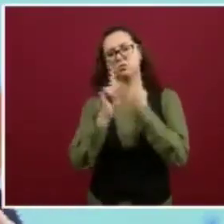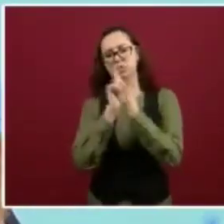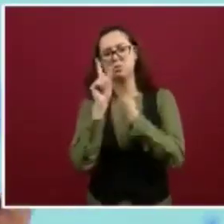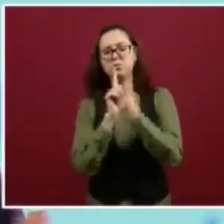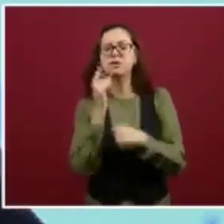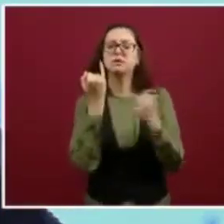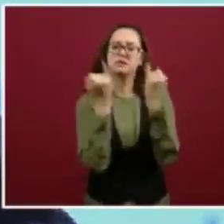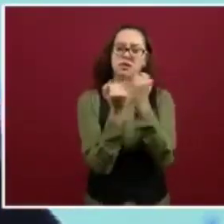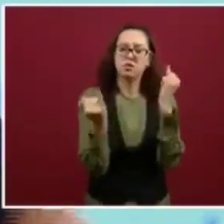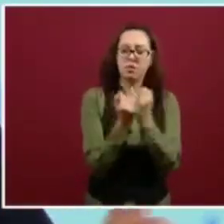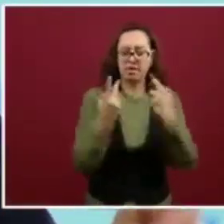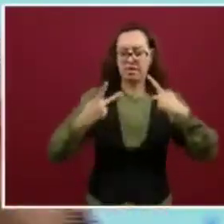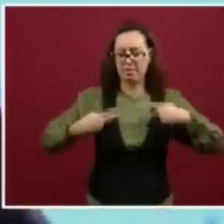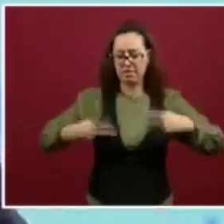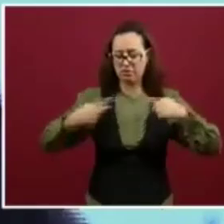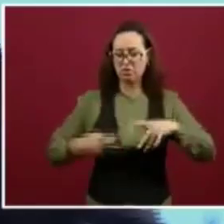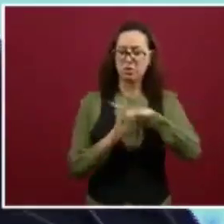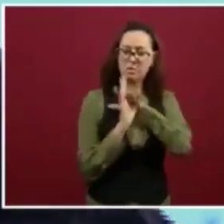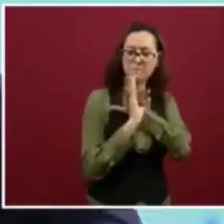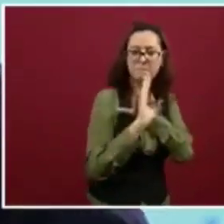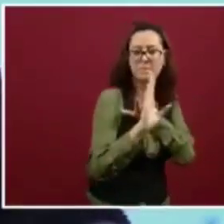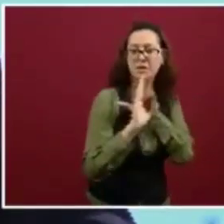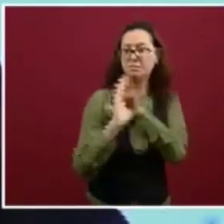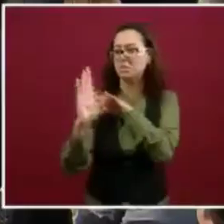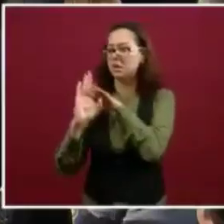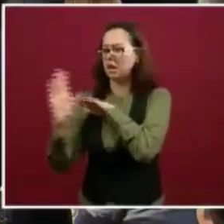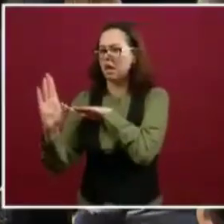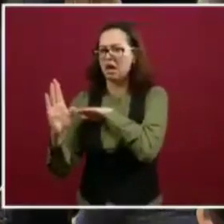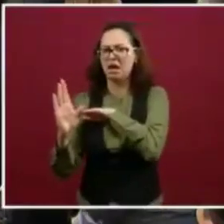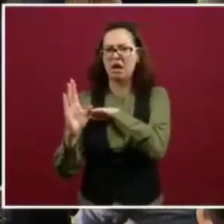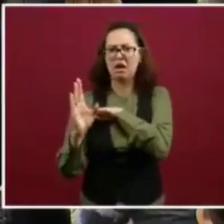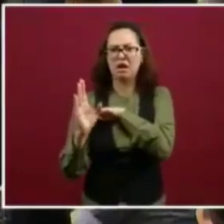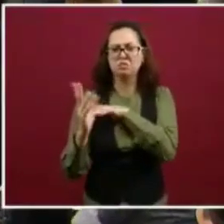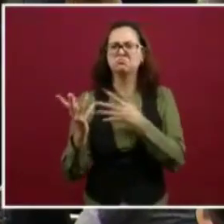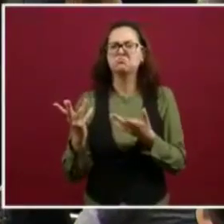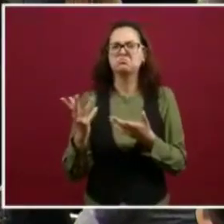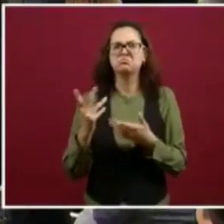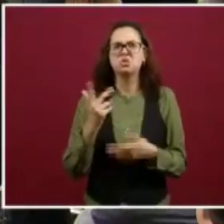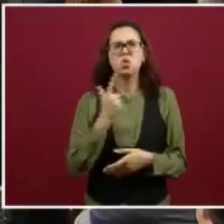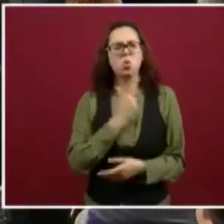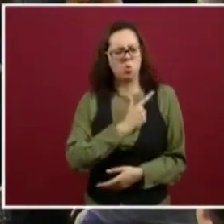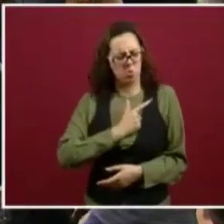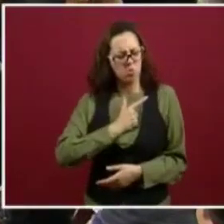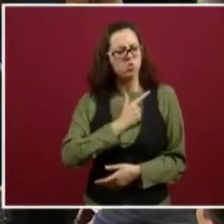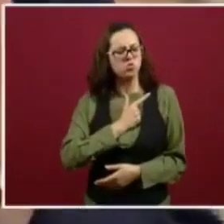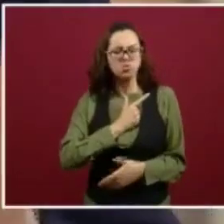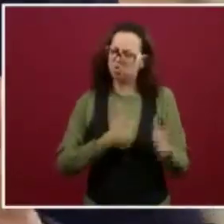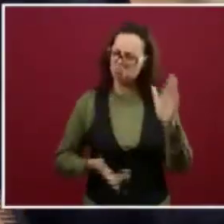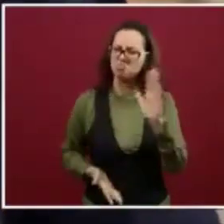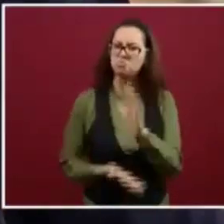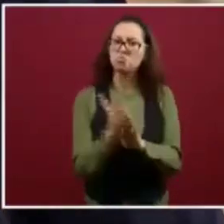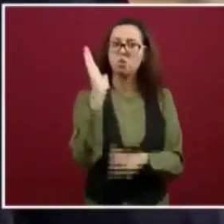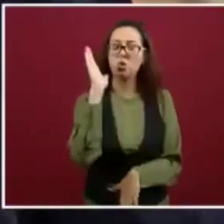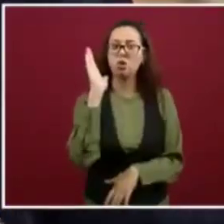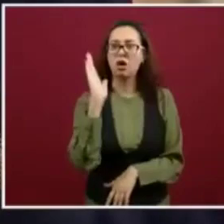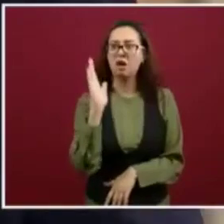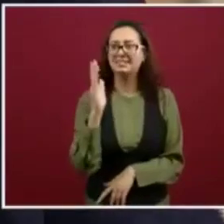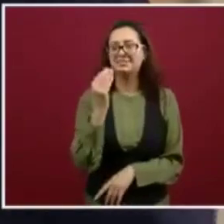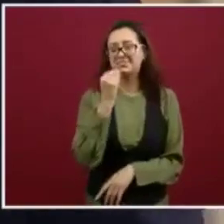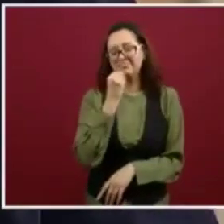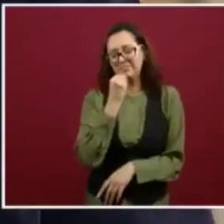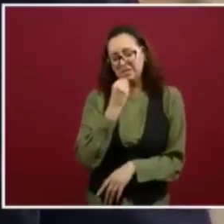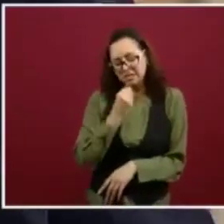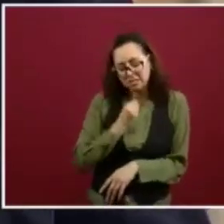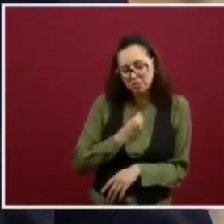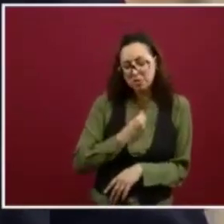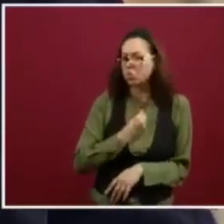la migración no sea una opción y no una obligación. Usted lo ha dicho muchas veces, tiene